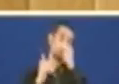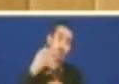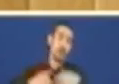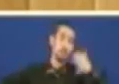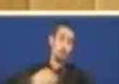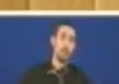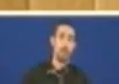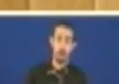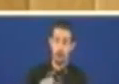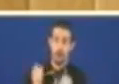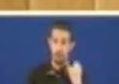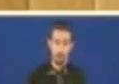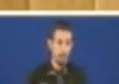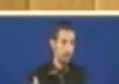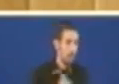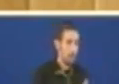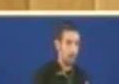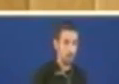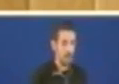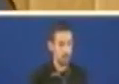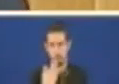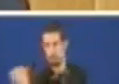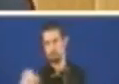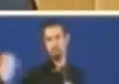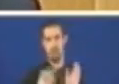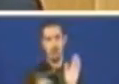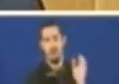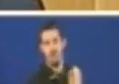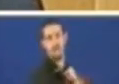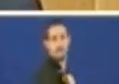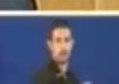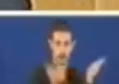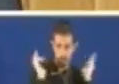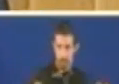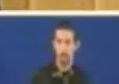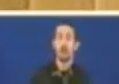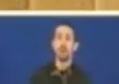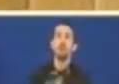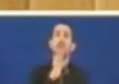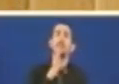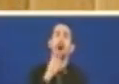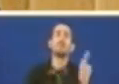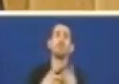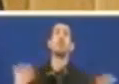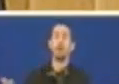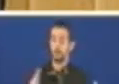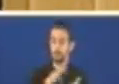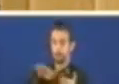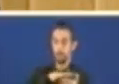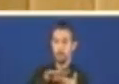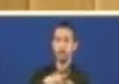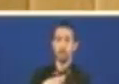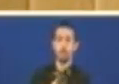actuar a marxe da lei. Sería para actuar a marxe da lei. Pero que está sucedendo? Que está sucedendo para